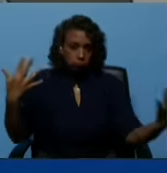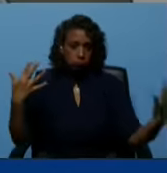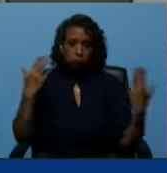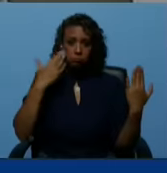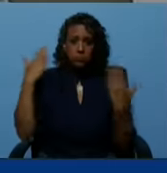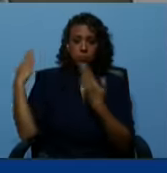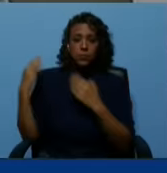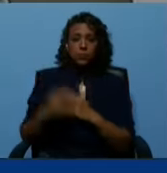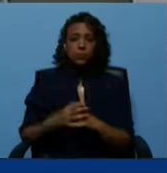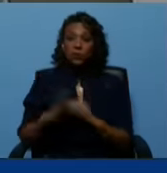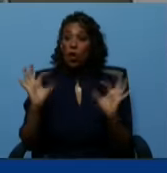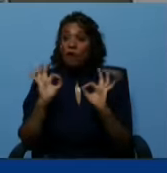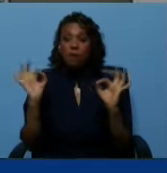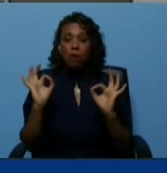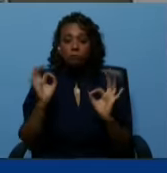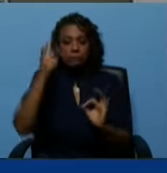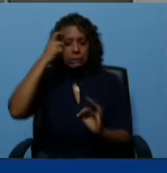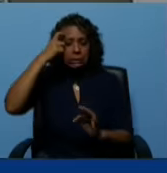No faltará